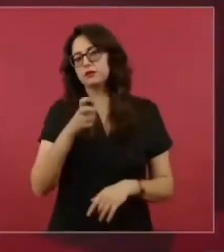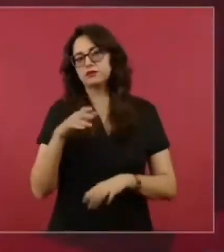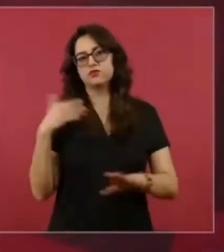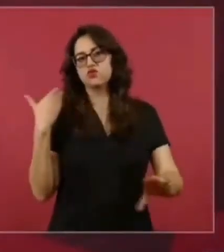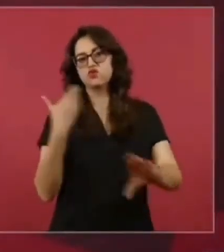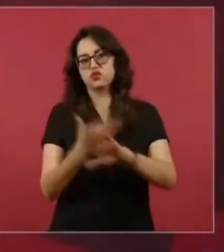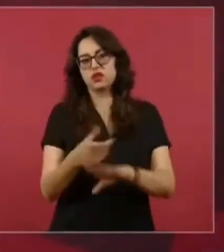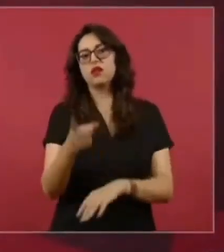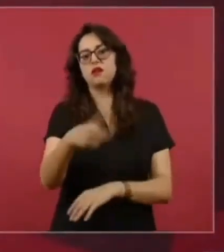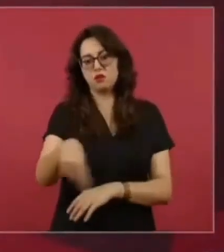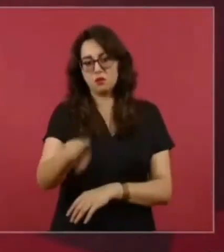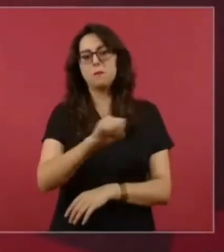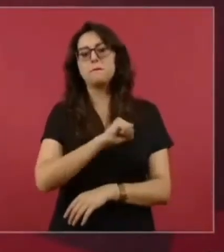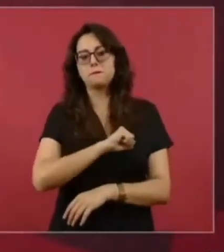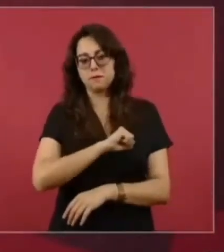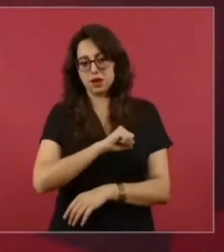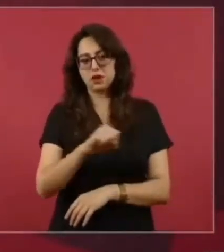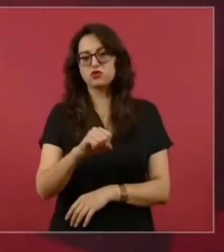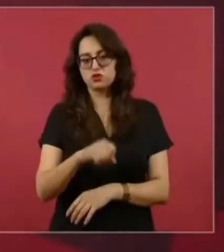el que,